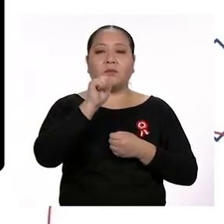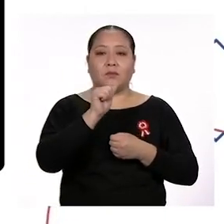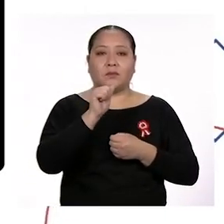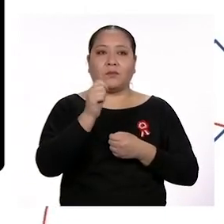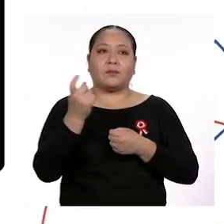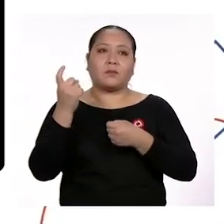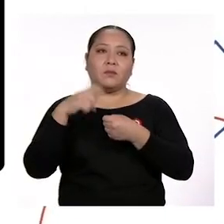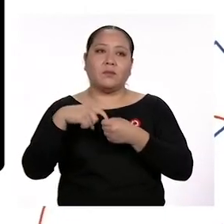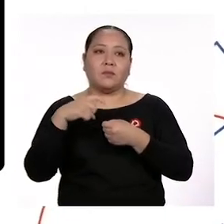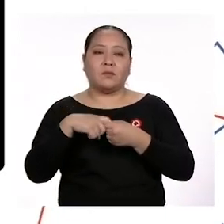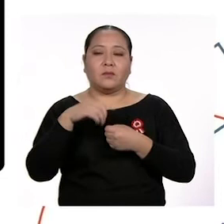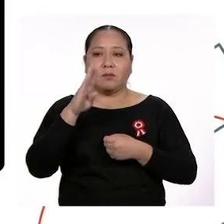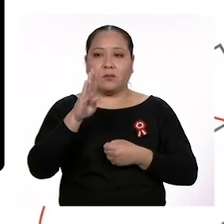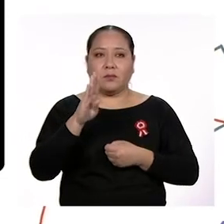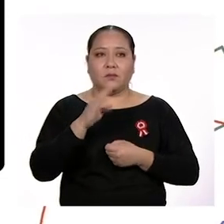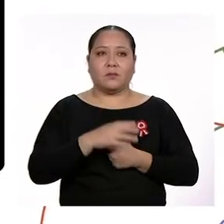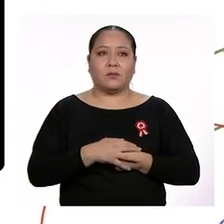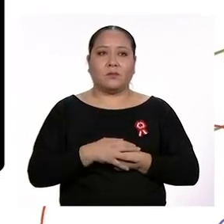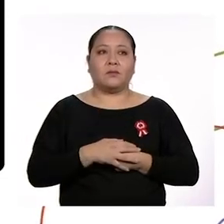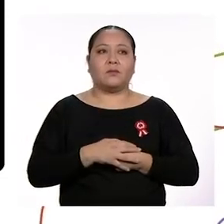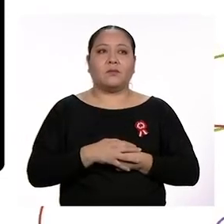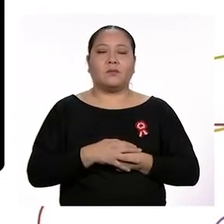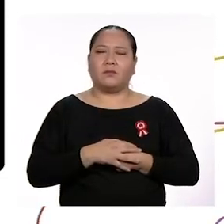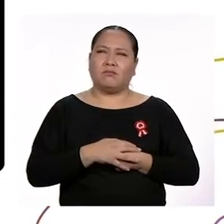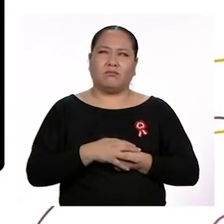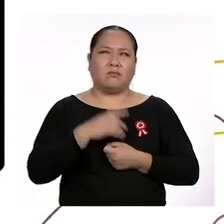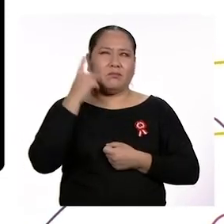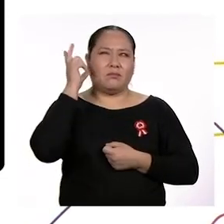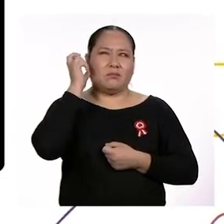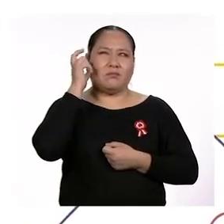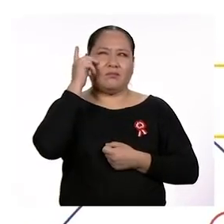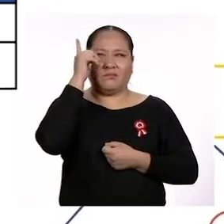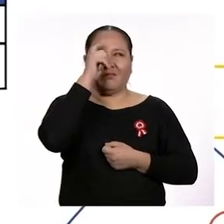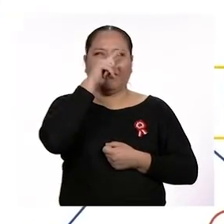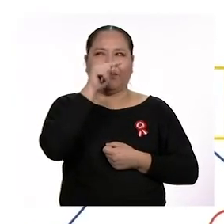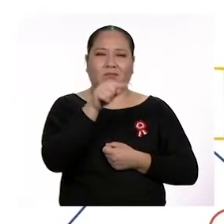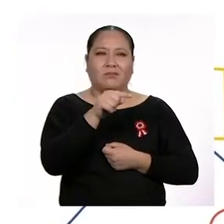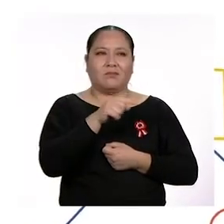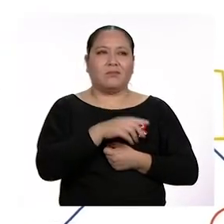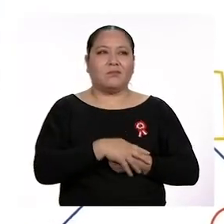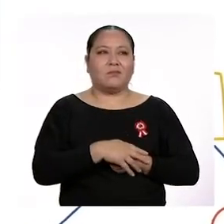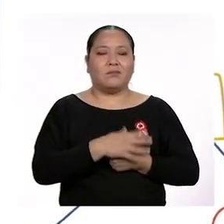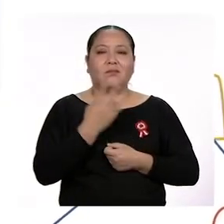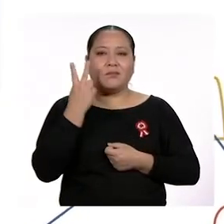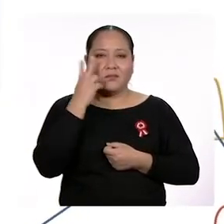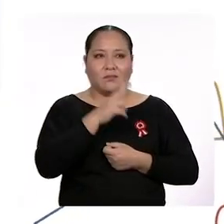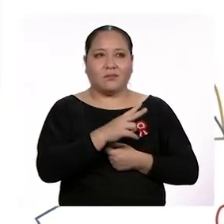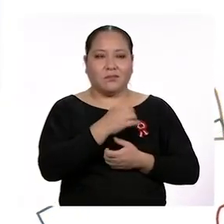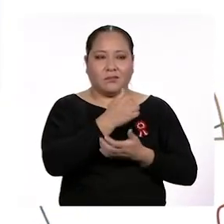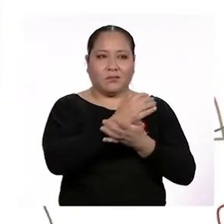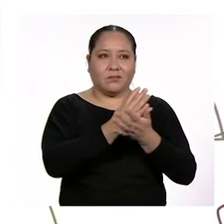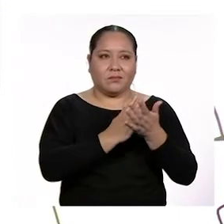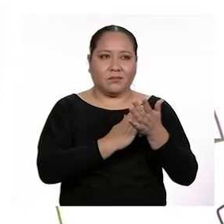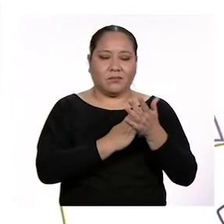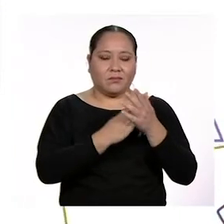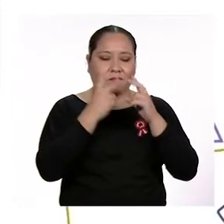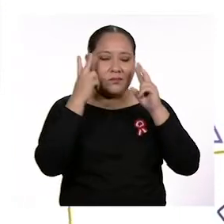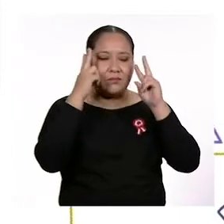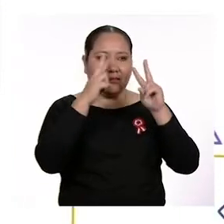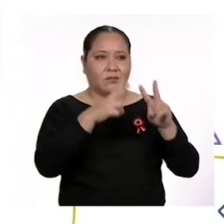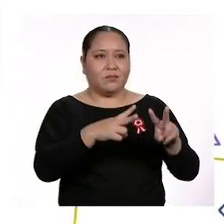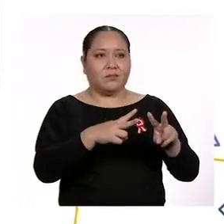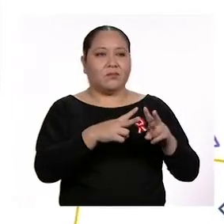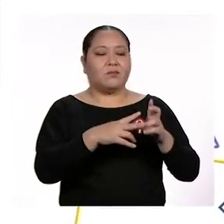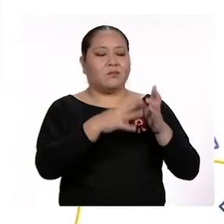o al intervalo B. Sonó difícil eso. Vamos por partes. Enfoquémonos en